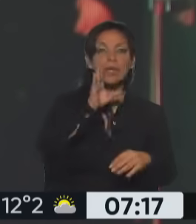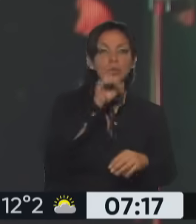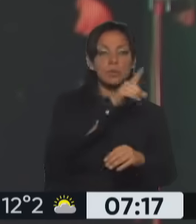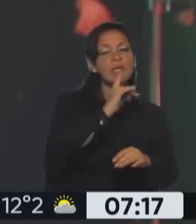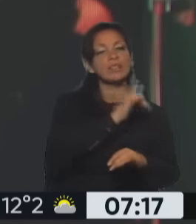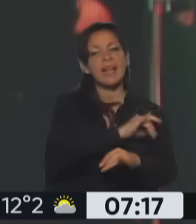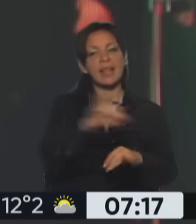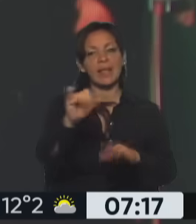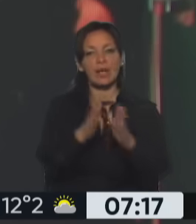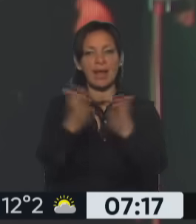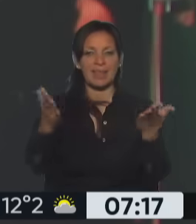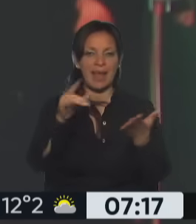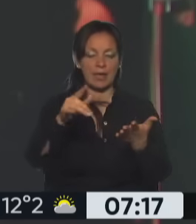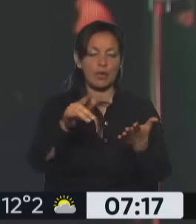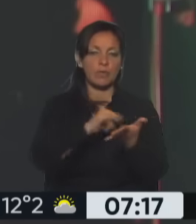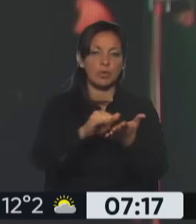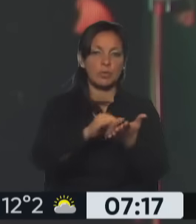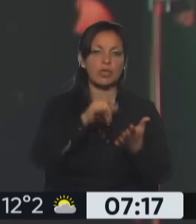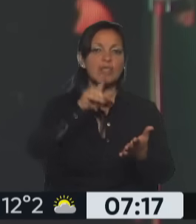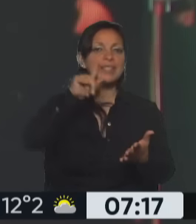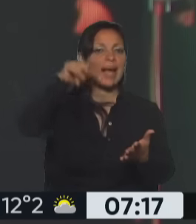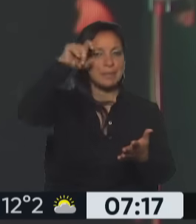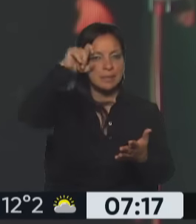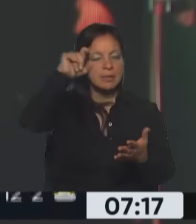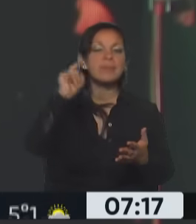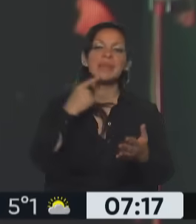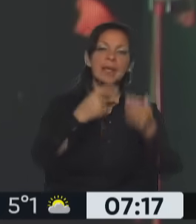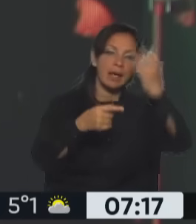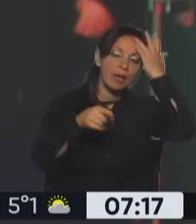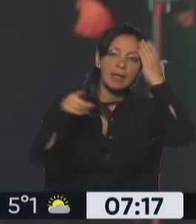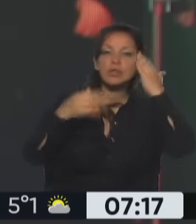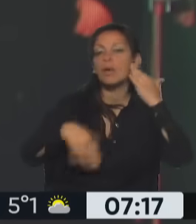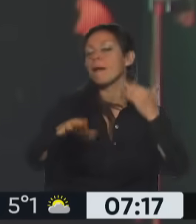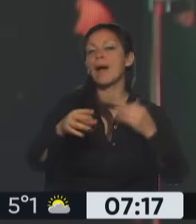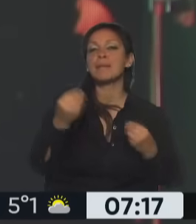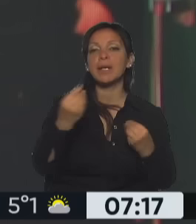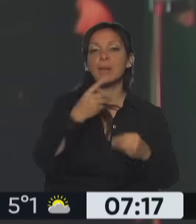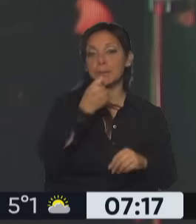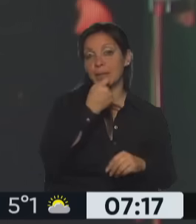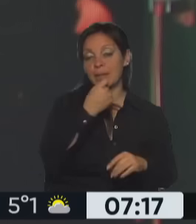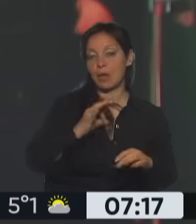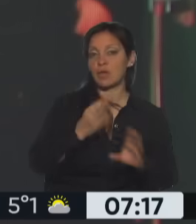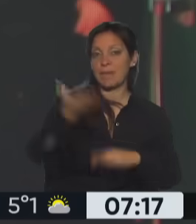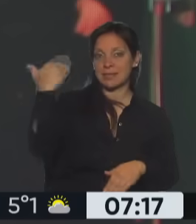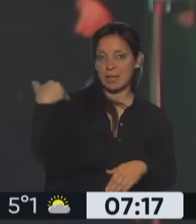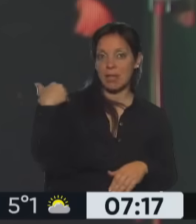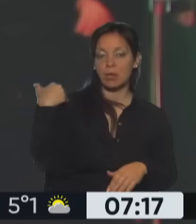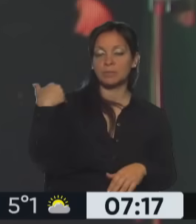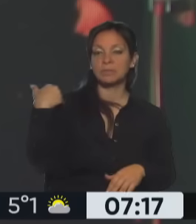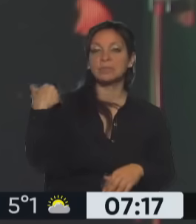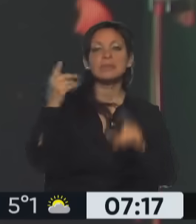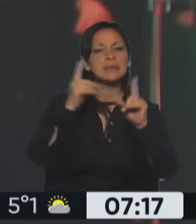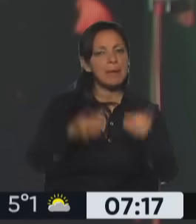eh esta este intercambio armamentístico iba a suceder como antecedente tenemos el el año pasado que también eh